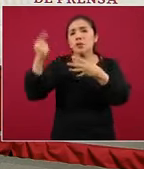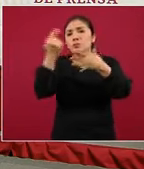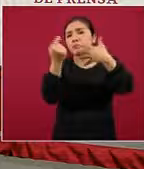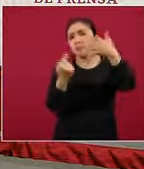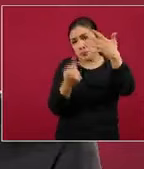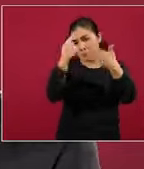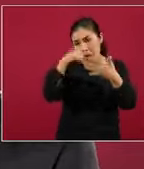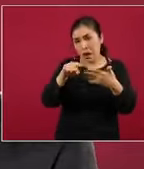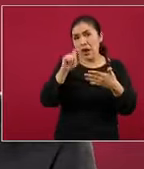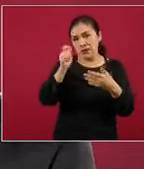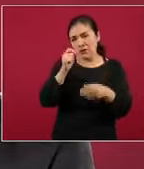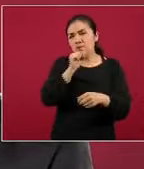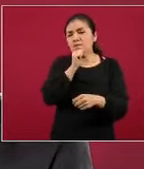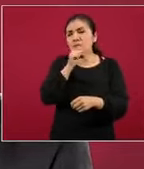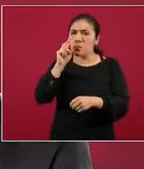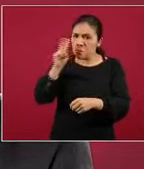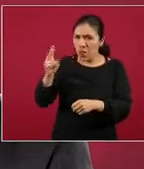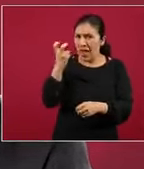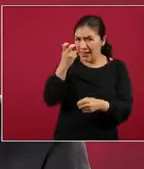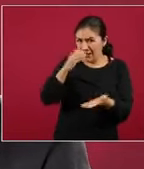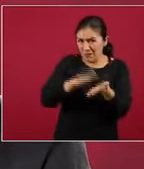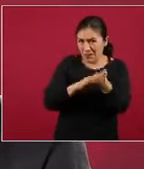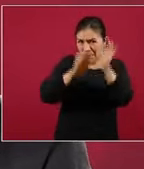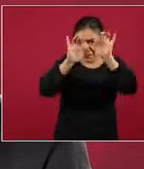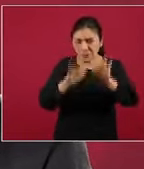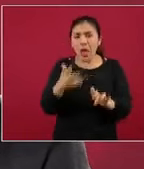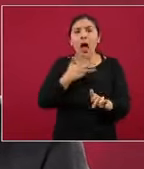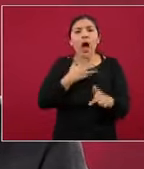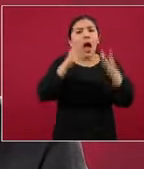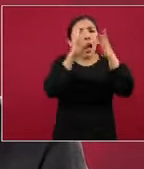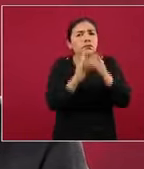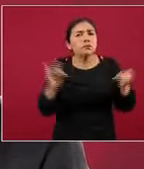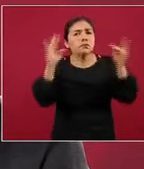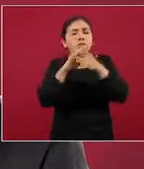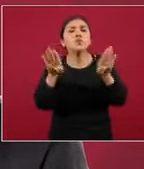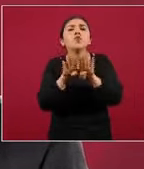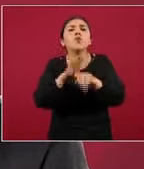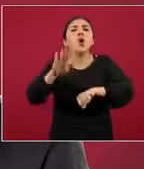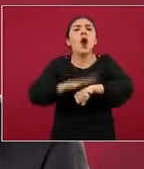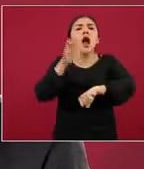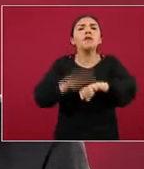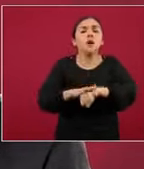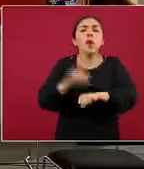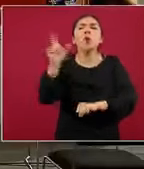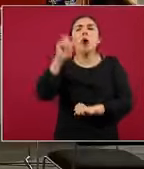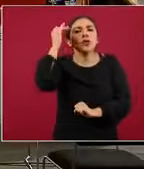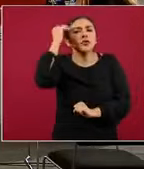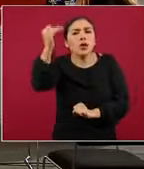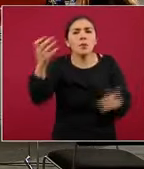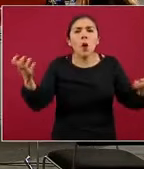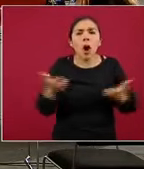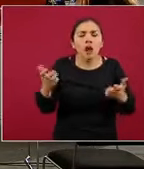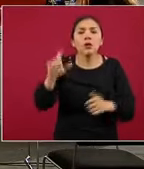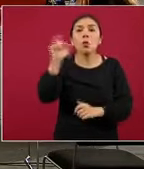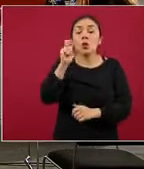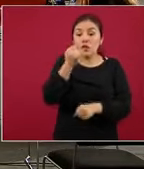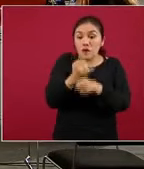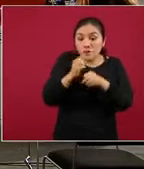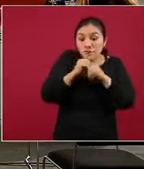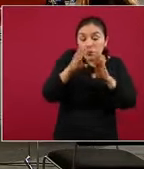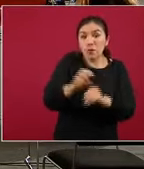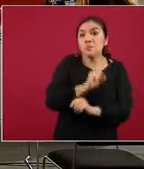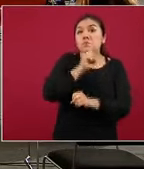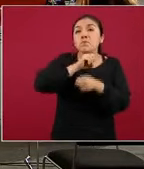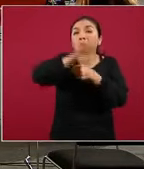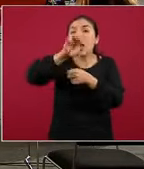indicadores. Y en este documento verá usted que vienen los detalles de cómo se hace la calificación, cuándo se hace, cuándo se manda la información preliminar